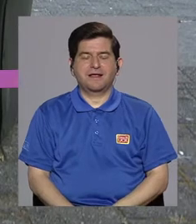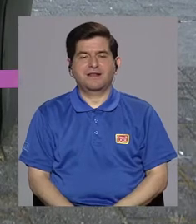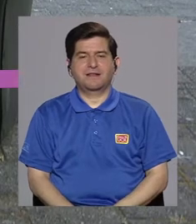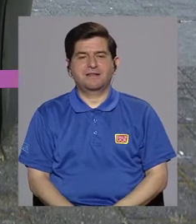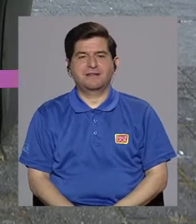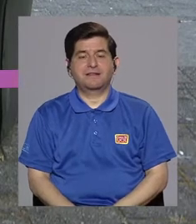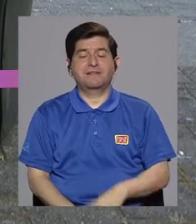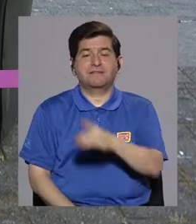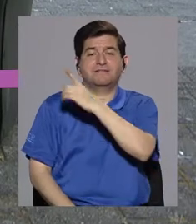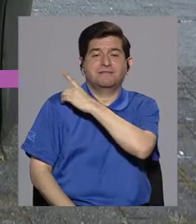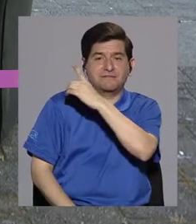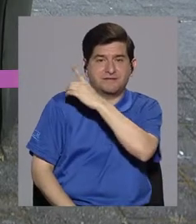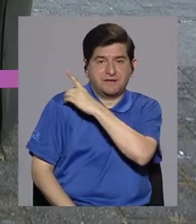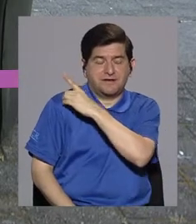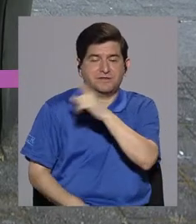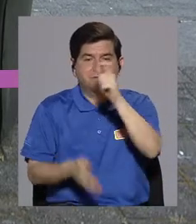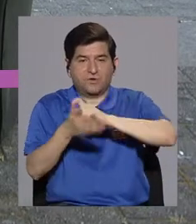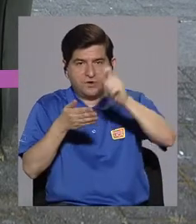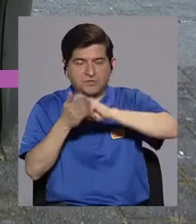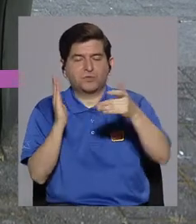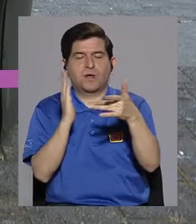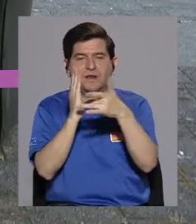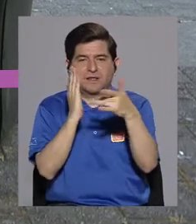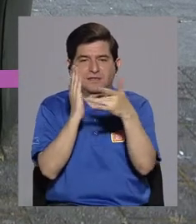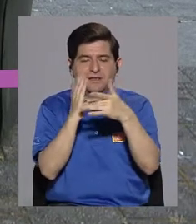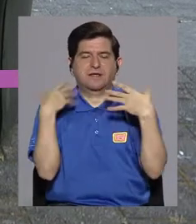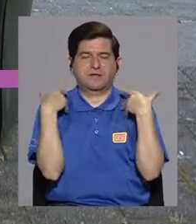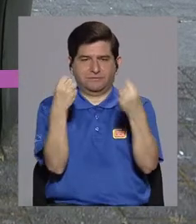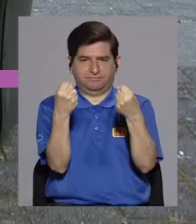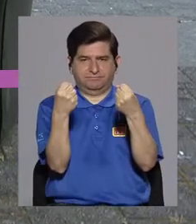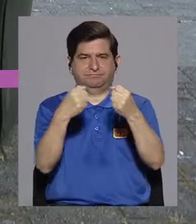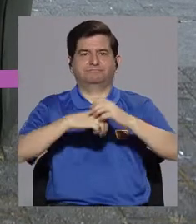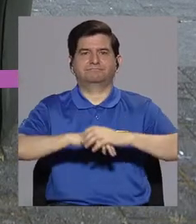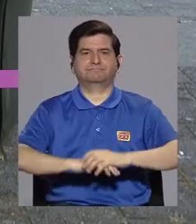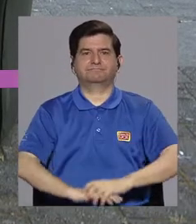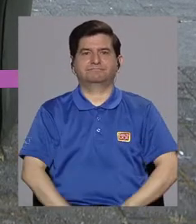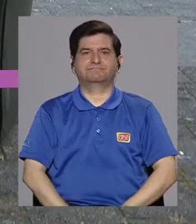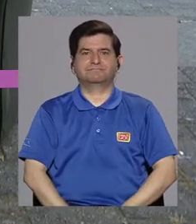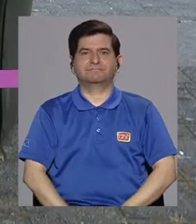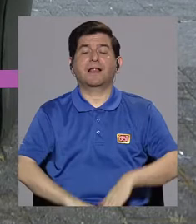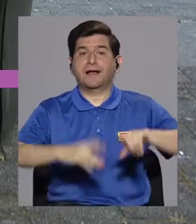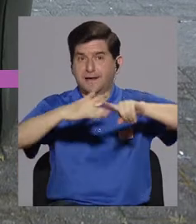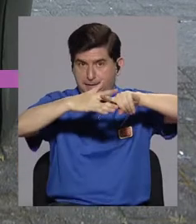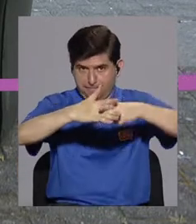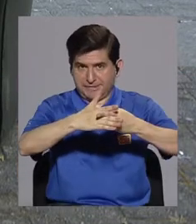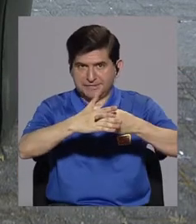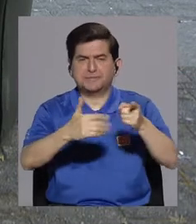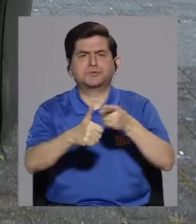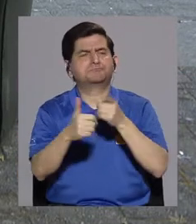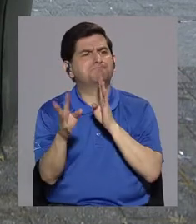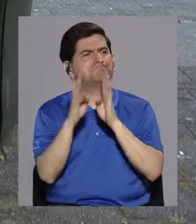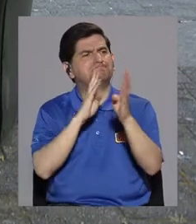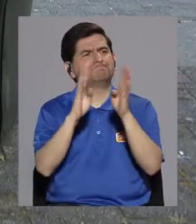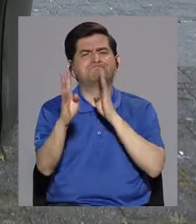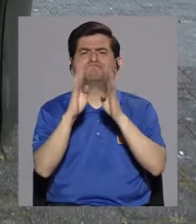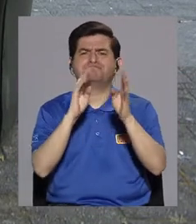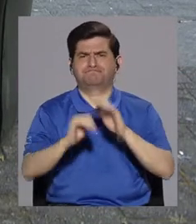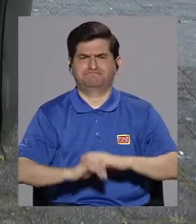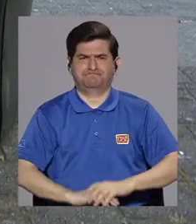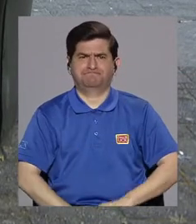doctor Horacio es director de la Escuela de Tecnologías en Salud. Para empezar, me gustaría